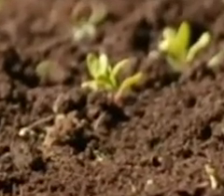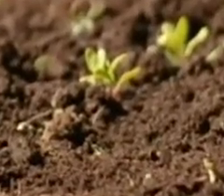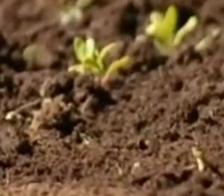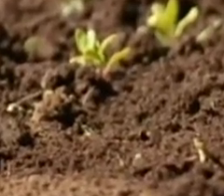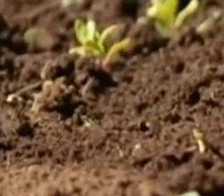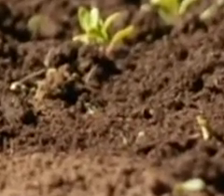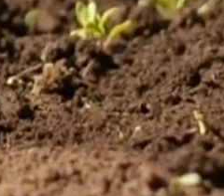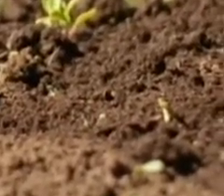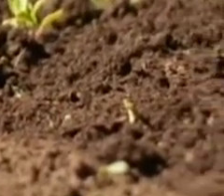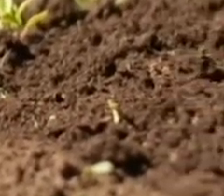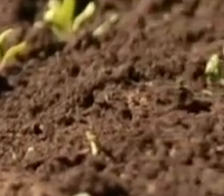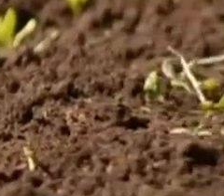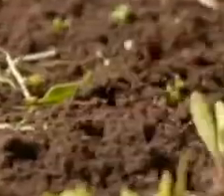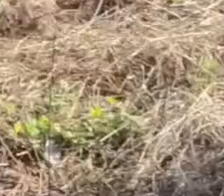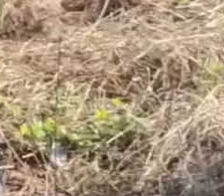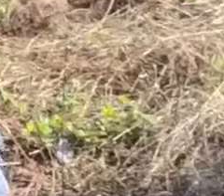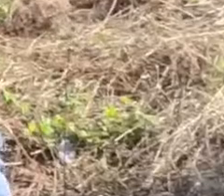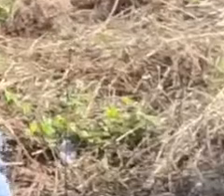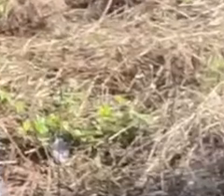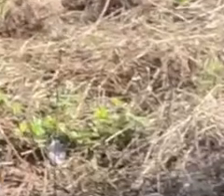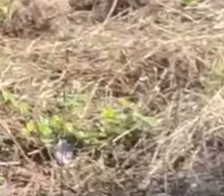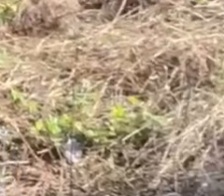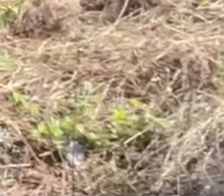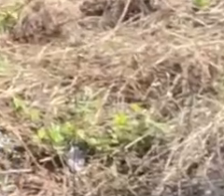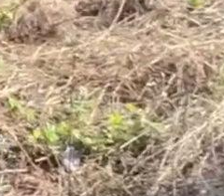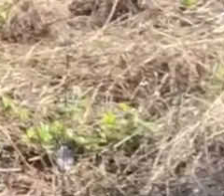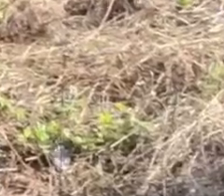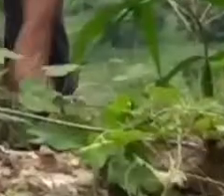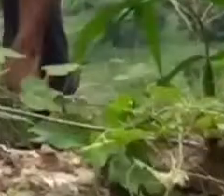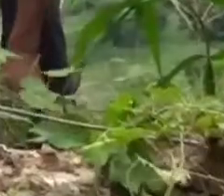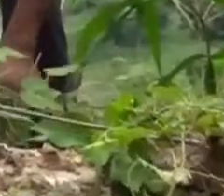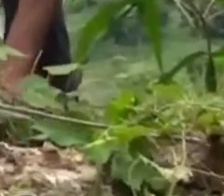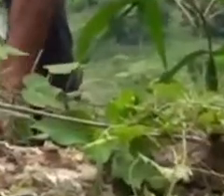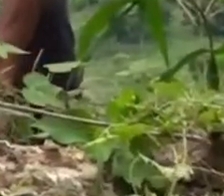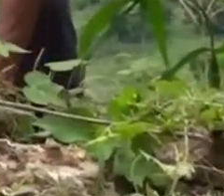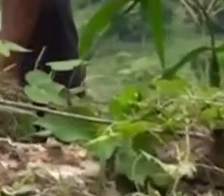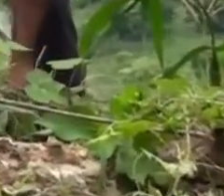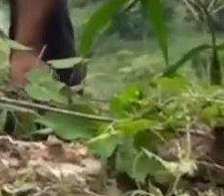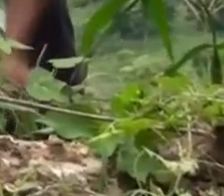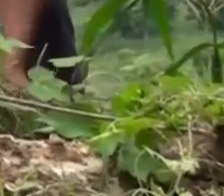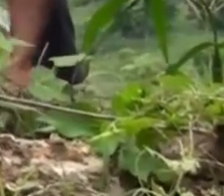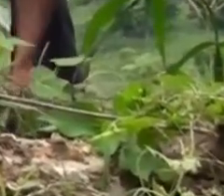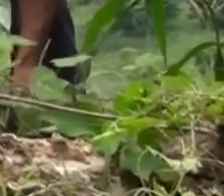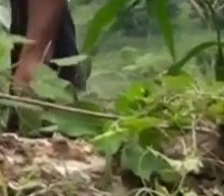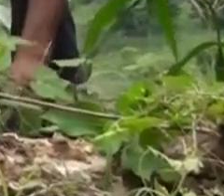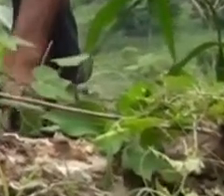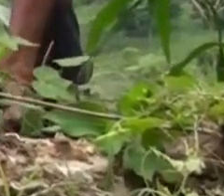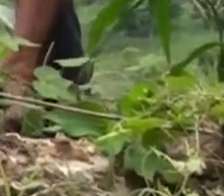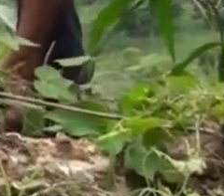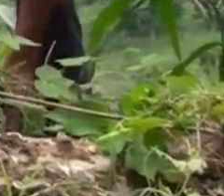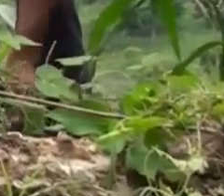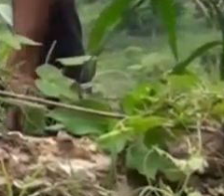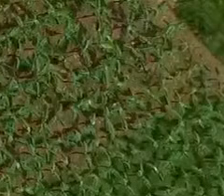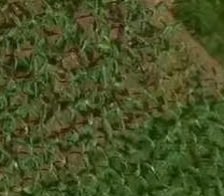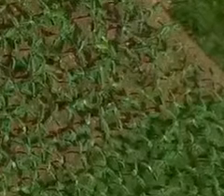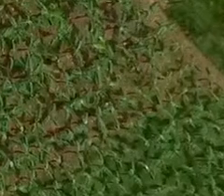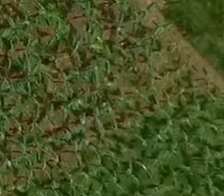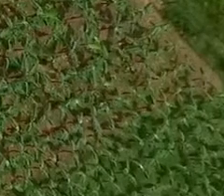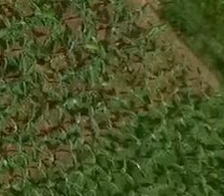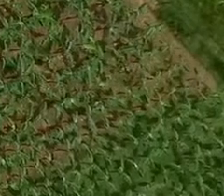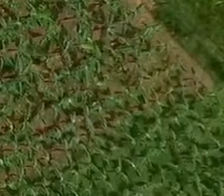Rica, República Dominicana y Panamá. Igualmente se ha concretado un plan subregional con el Sistema de